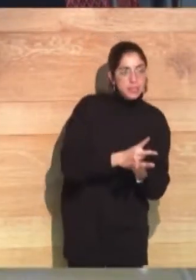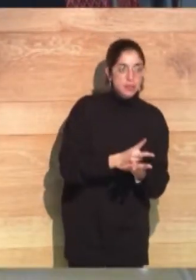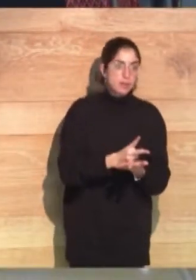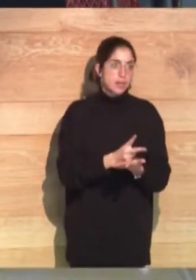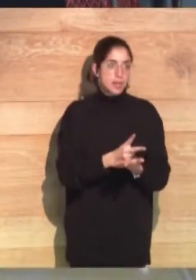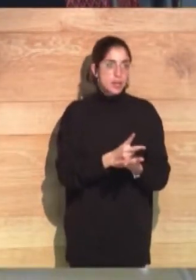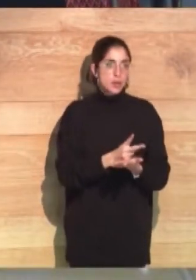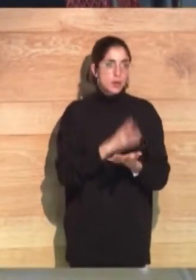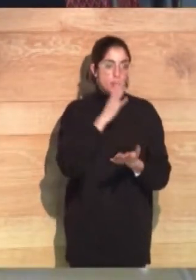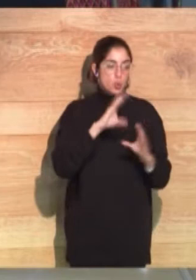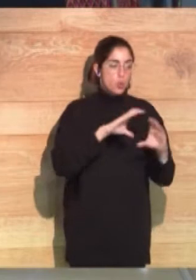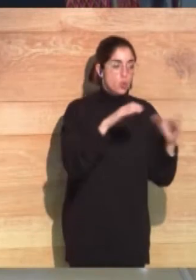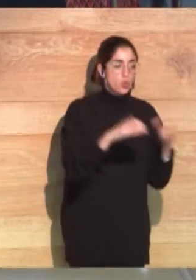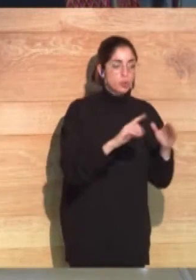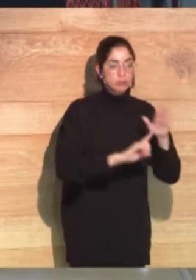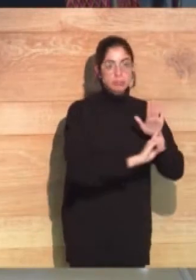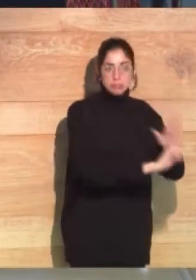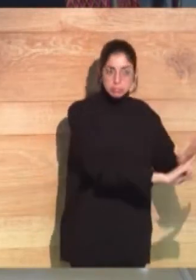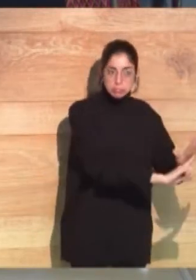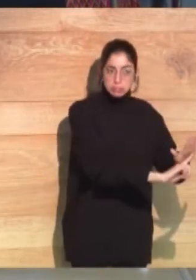Hay grupos marginalizados